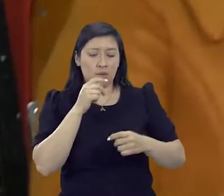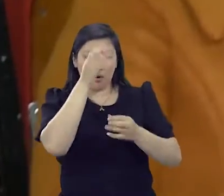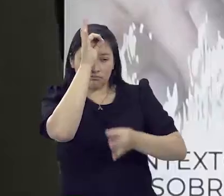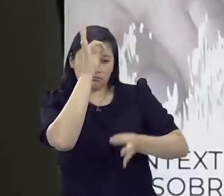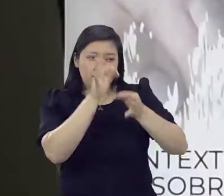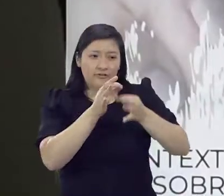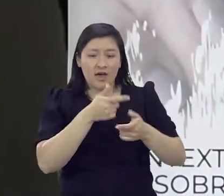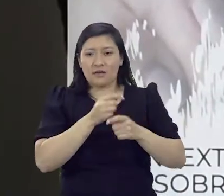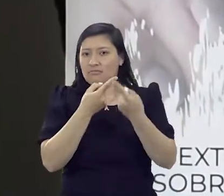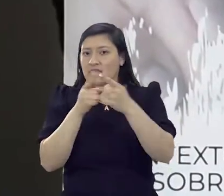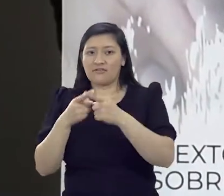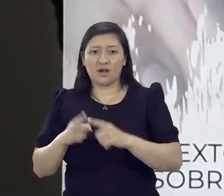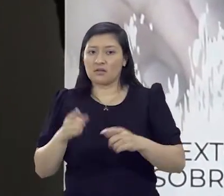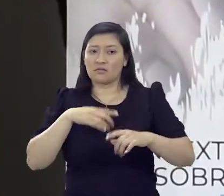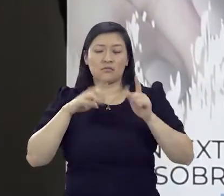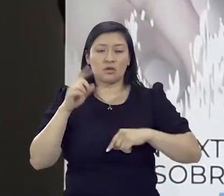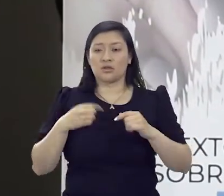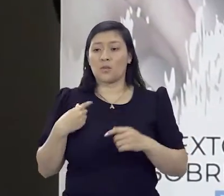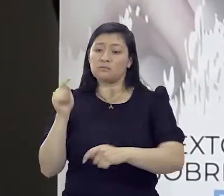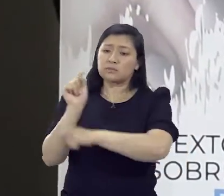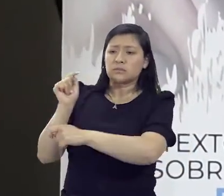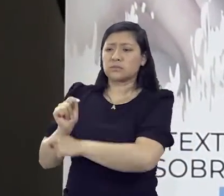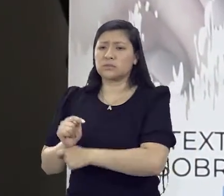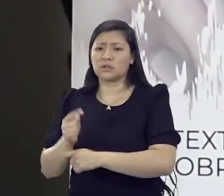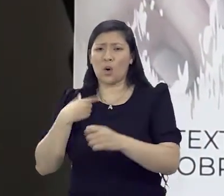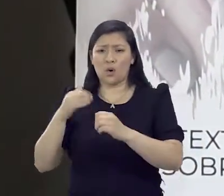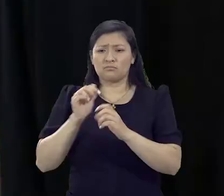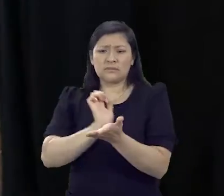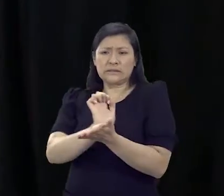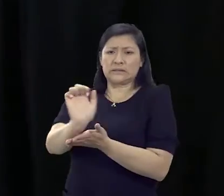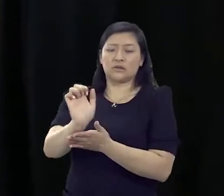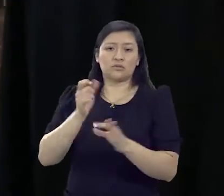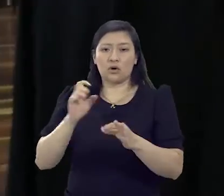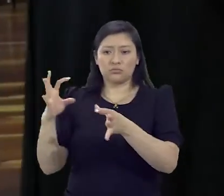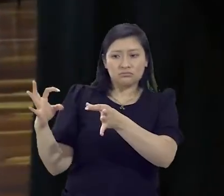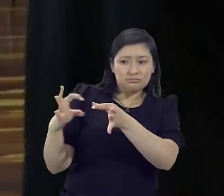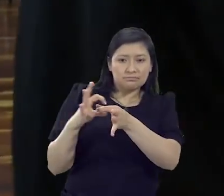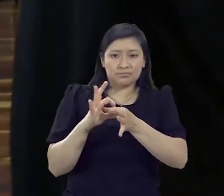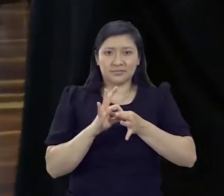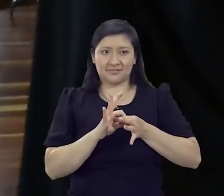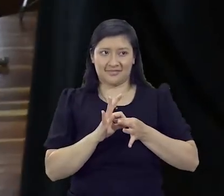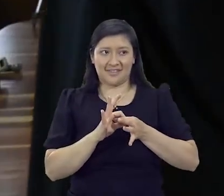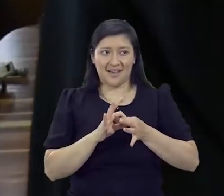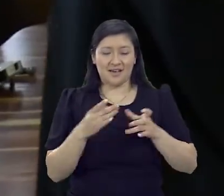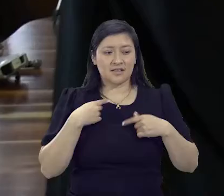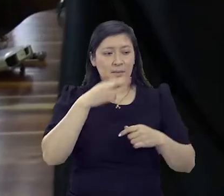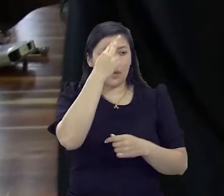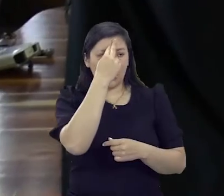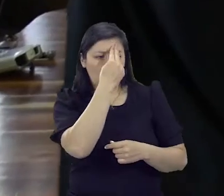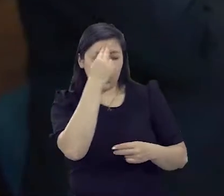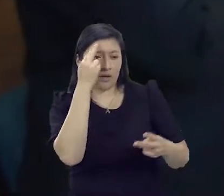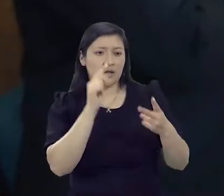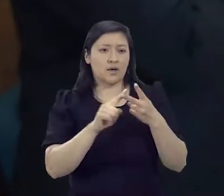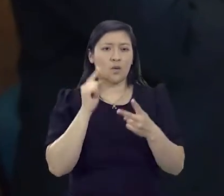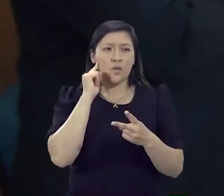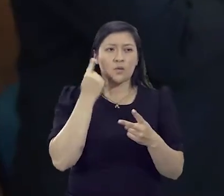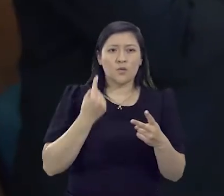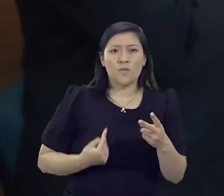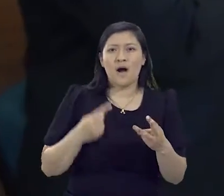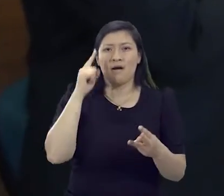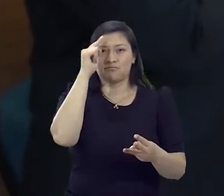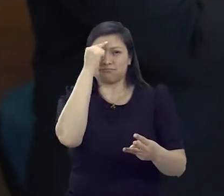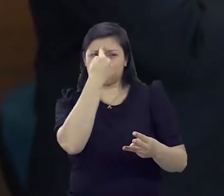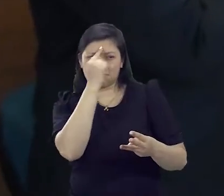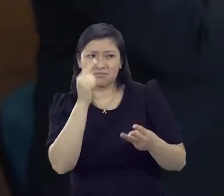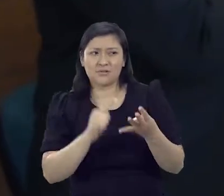sociedad ayudando a la sociedad se está uniendo el católico ortodoxo judío musulmán